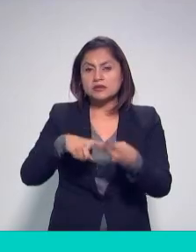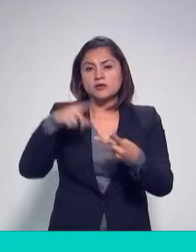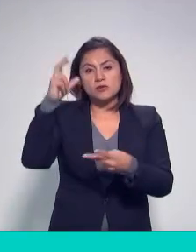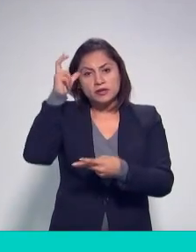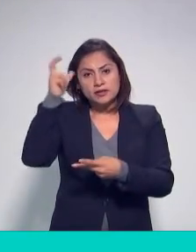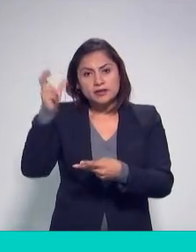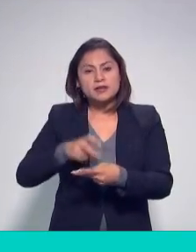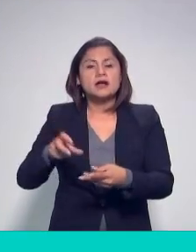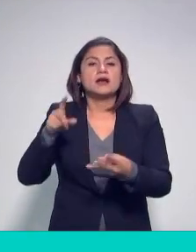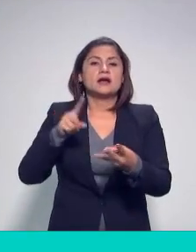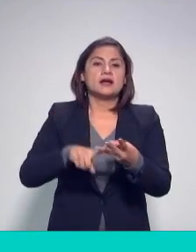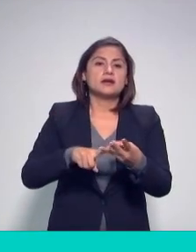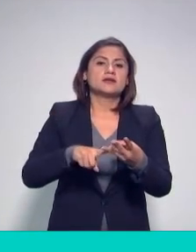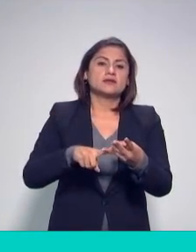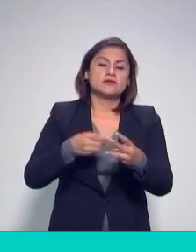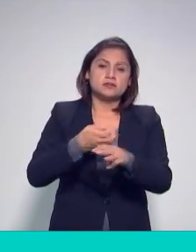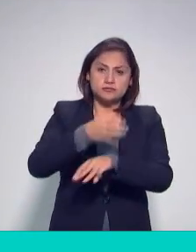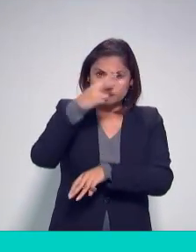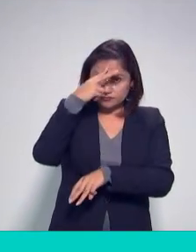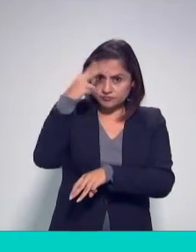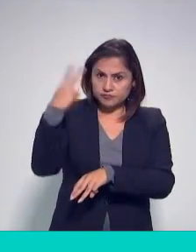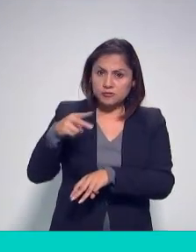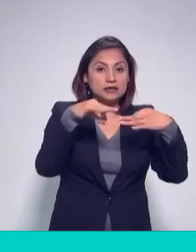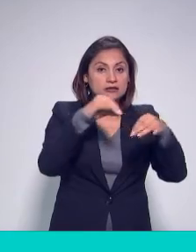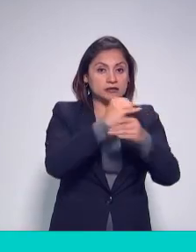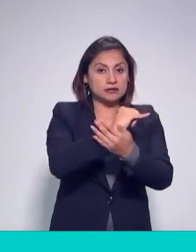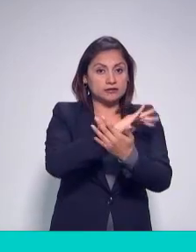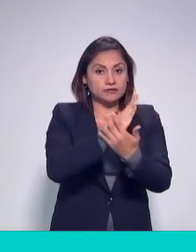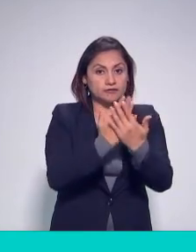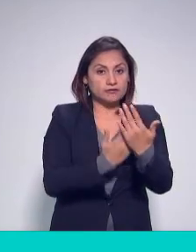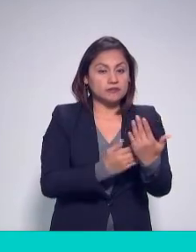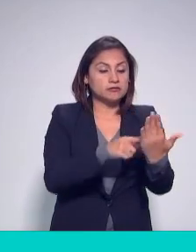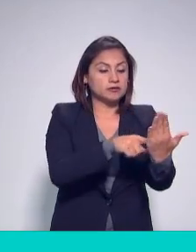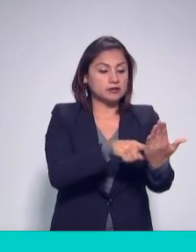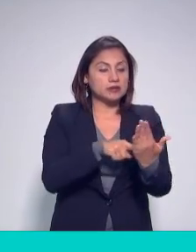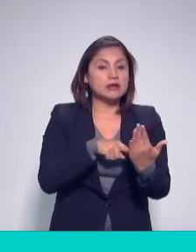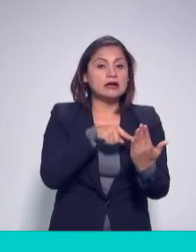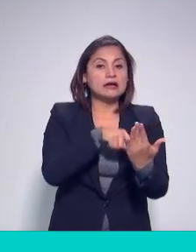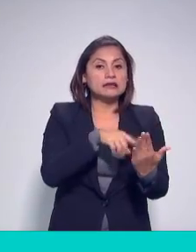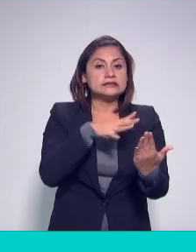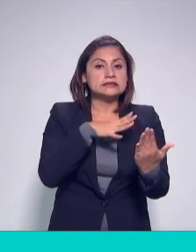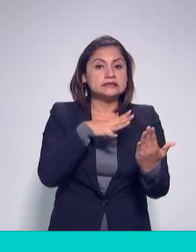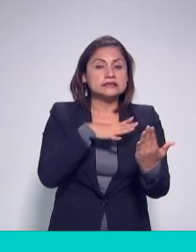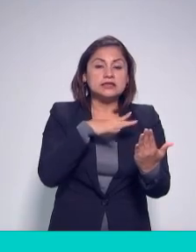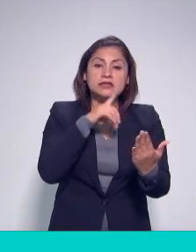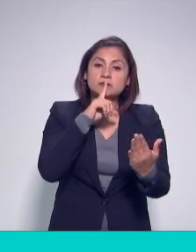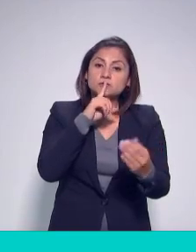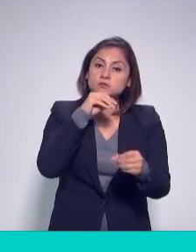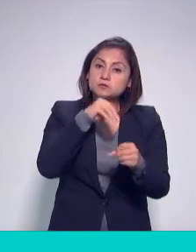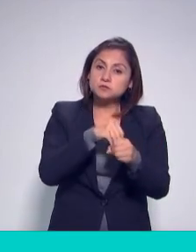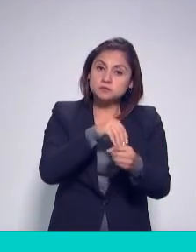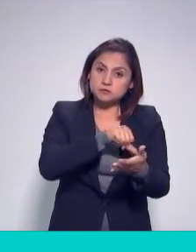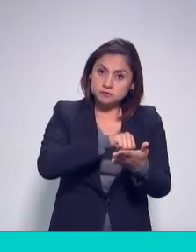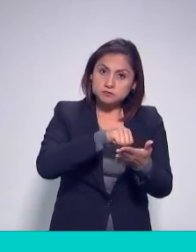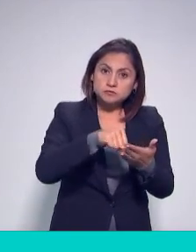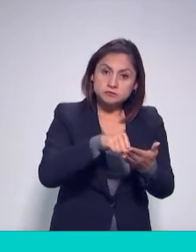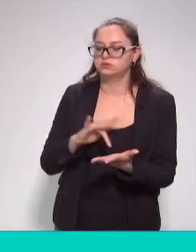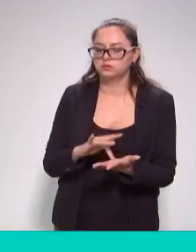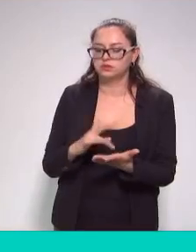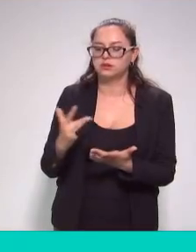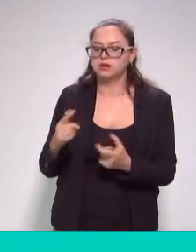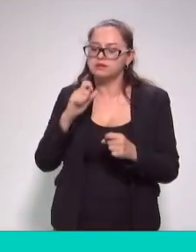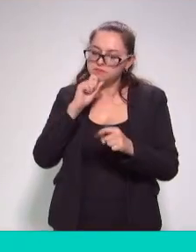información requerida. Patricia Cursain expresó que dichas unidades administrativas se encargan de coordinar el Centro de Control de Pemex Logística,